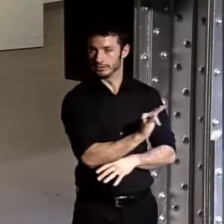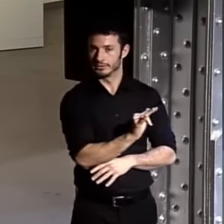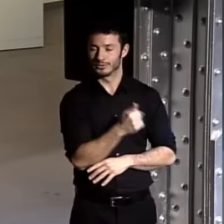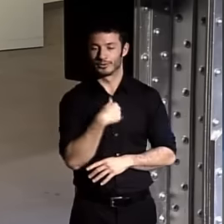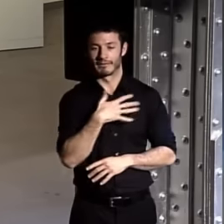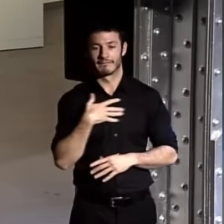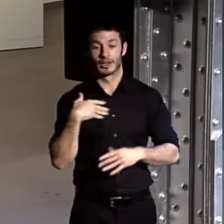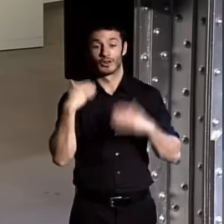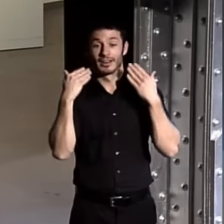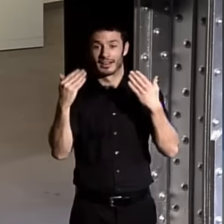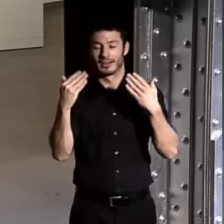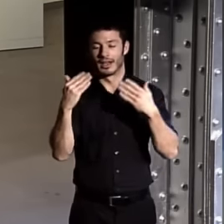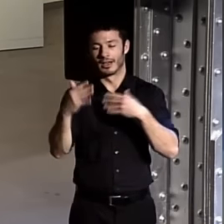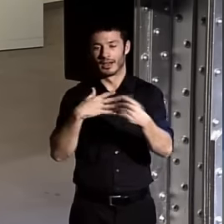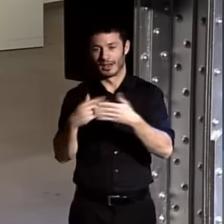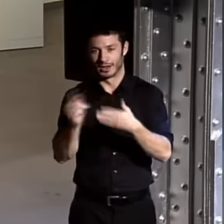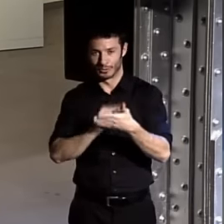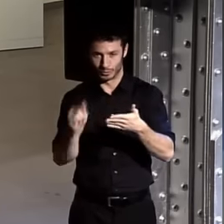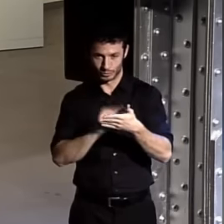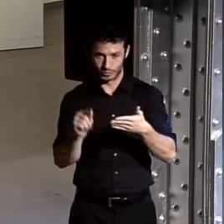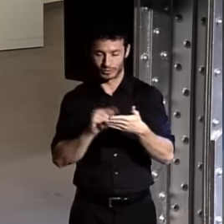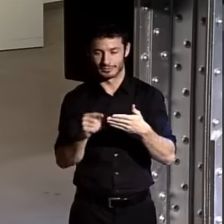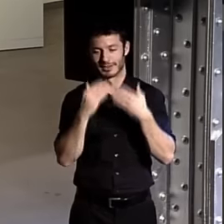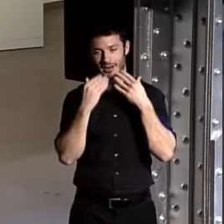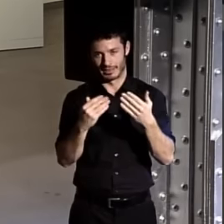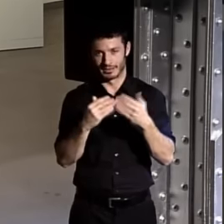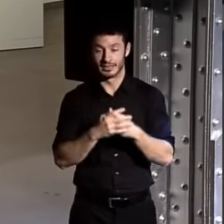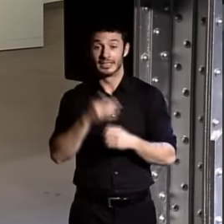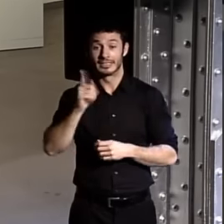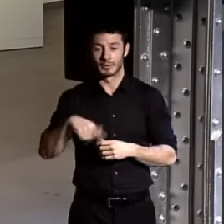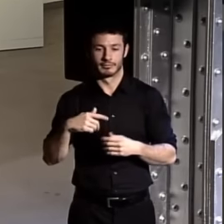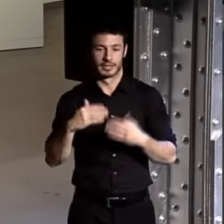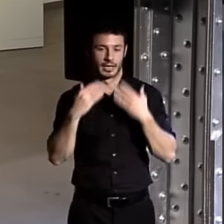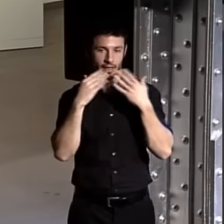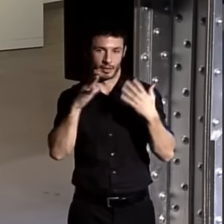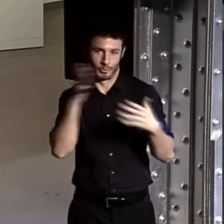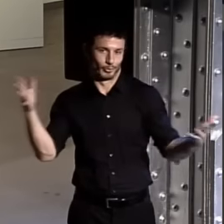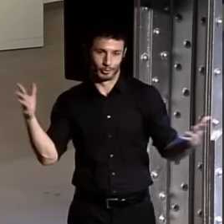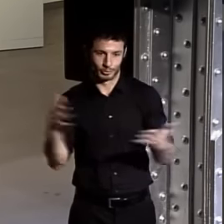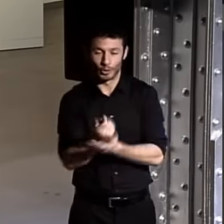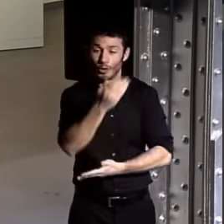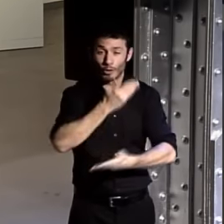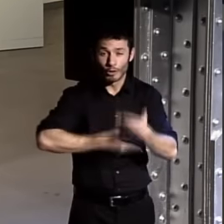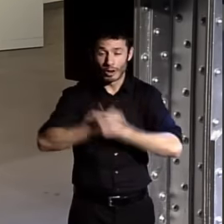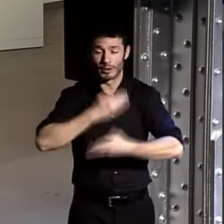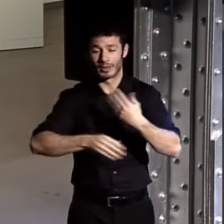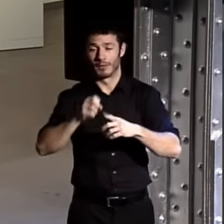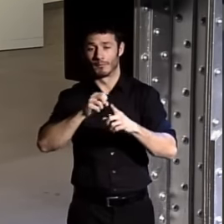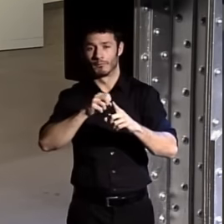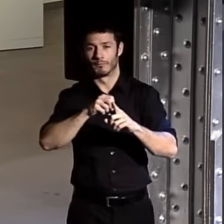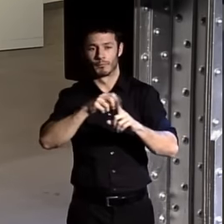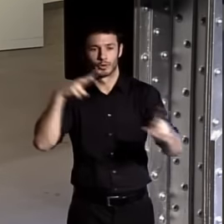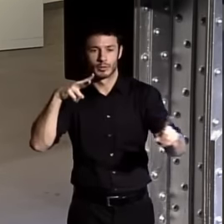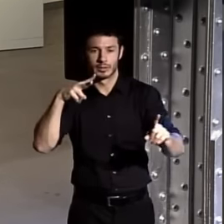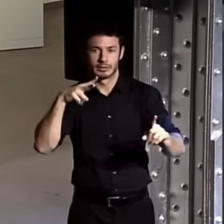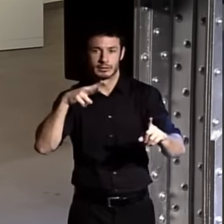dar las gracias a los a los autores algo que se me ha olvidado y gracias por todo por la colaboración desde el punto de vista a lo mejor